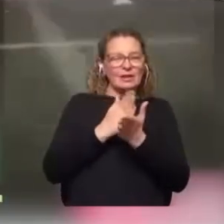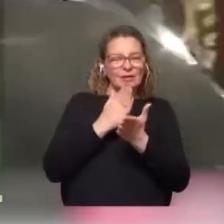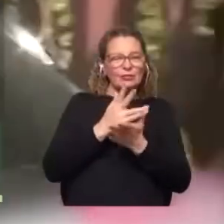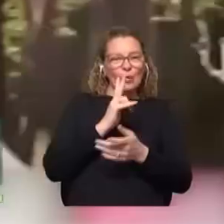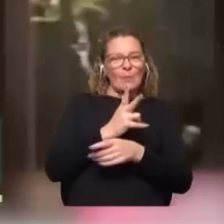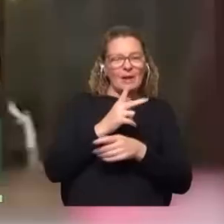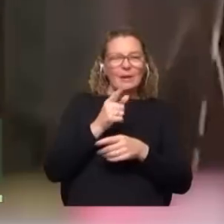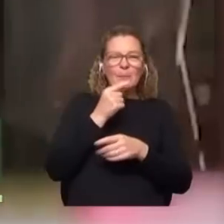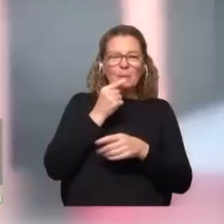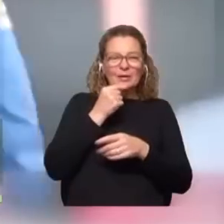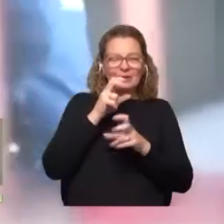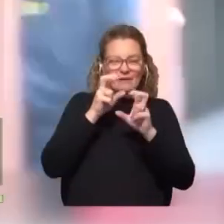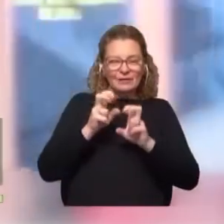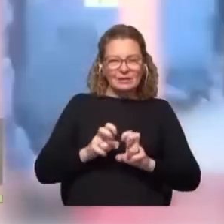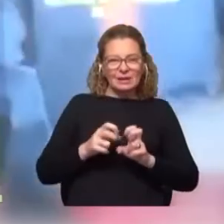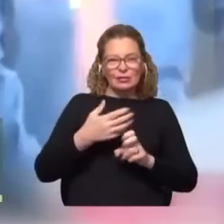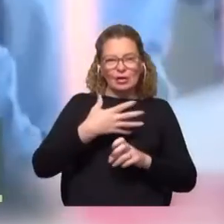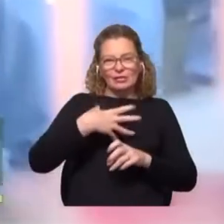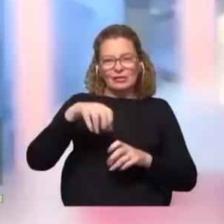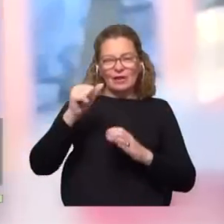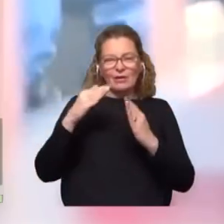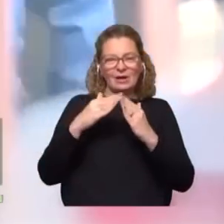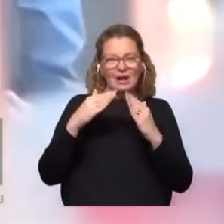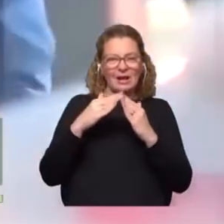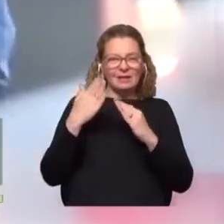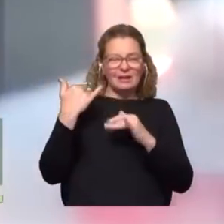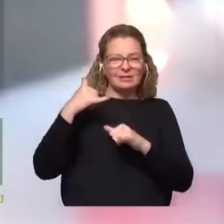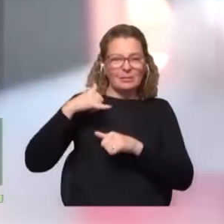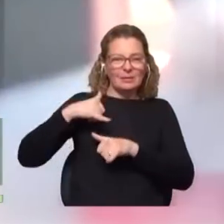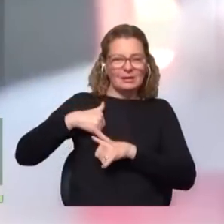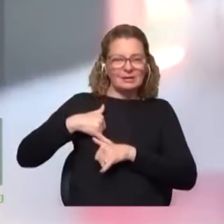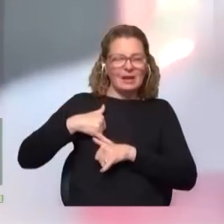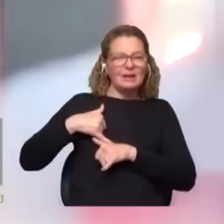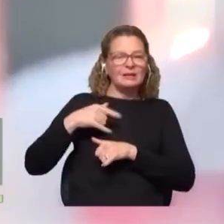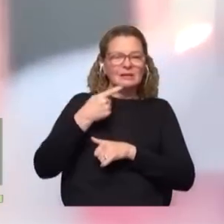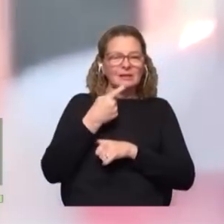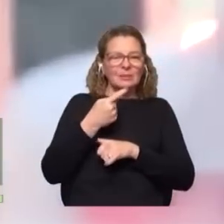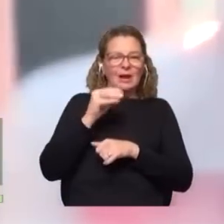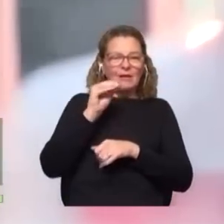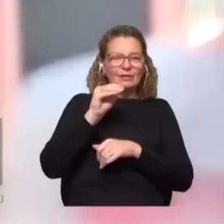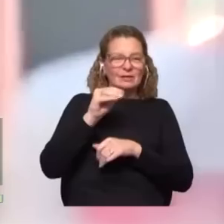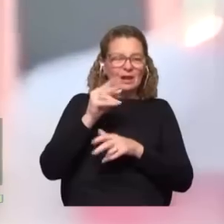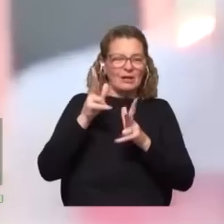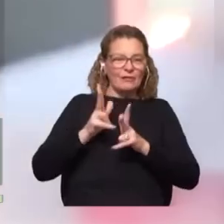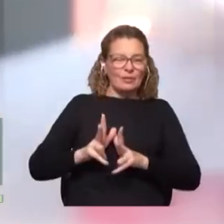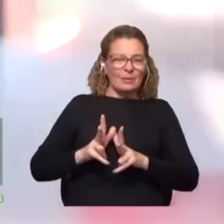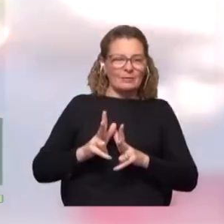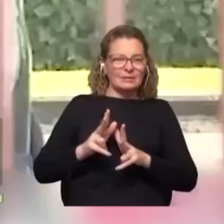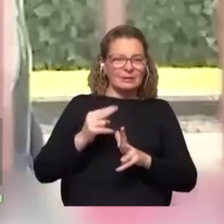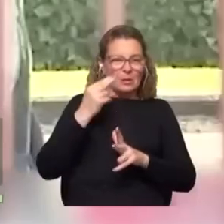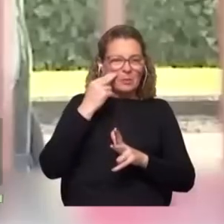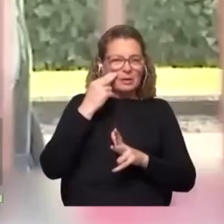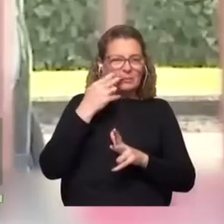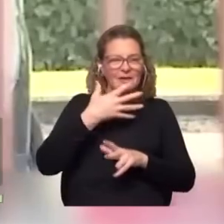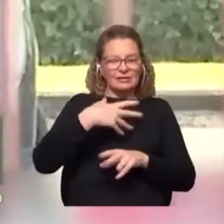de la policía de investigaciones se trasladaron a la vivienda del ex militar en la comuna de las Condes para notificarle formalmente sobre el fallo y